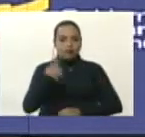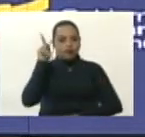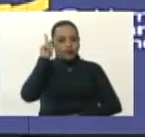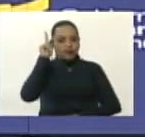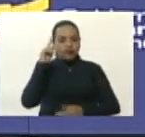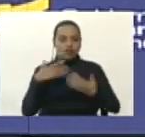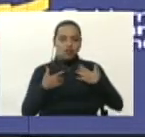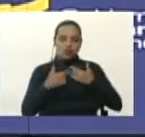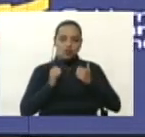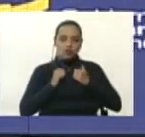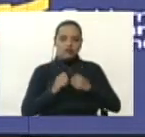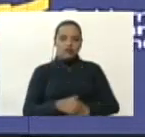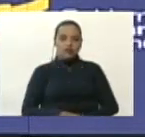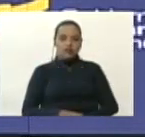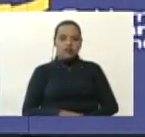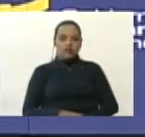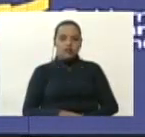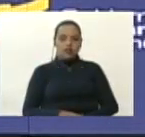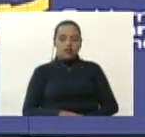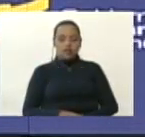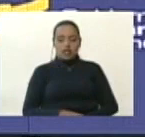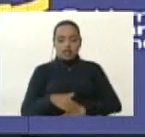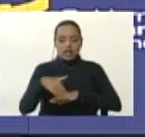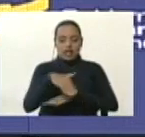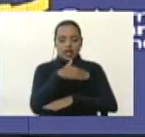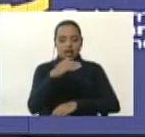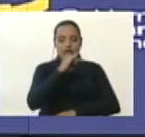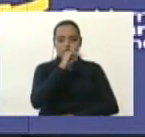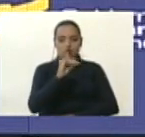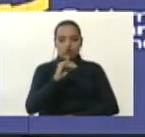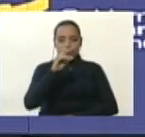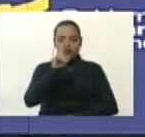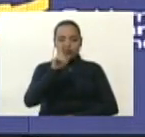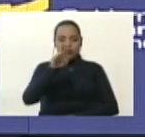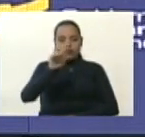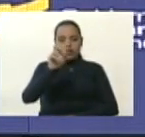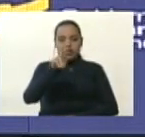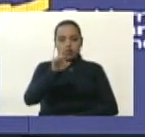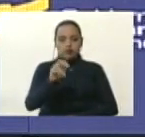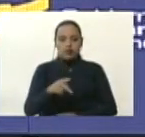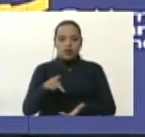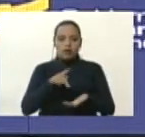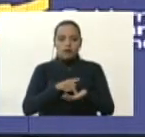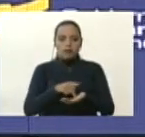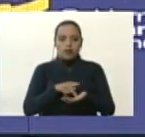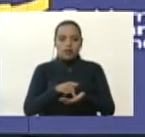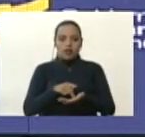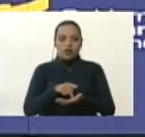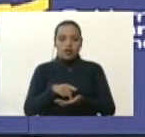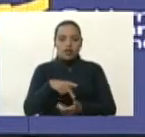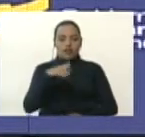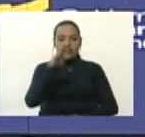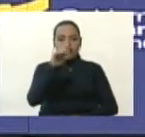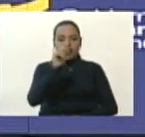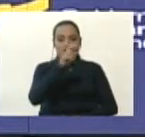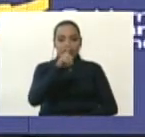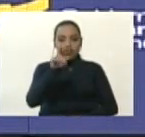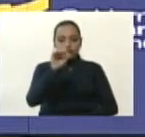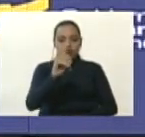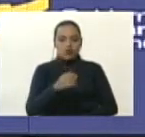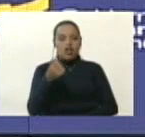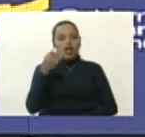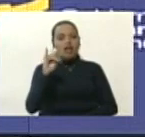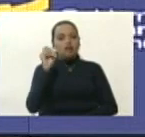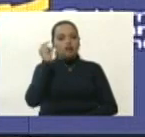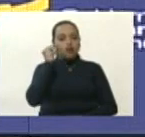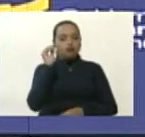Tigre, allá en la avenida Jesús Subero, sector Bea, parroquia Edmundo Barrios. Allá está la protectora